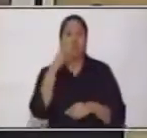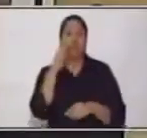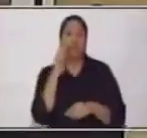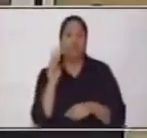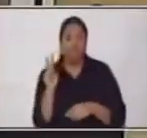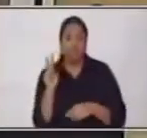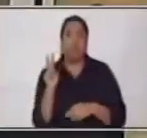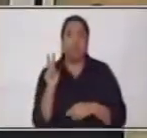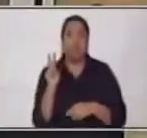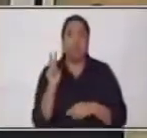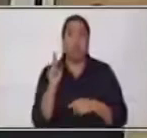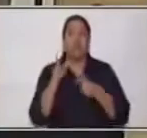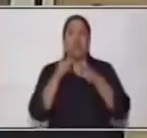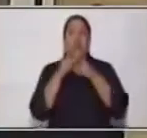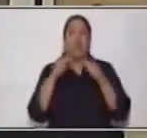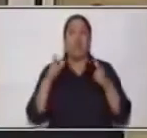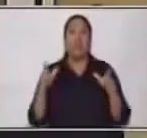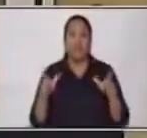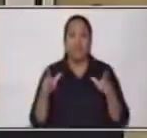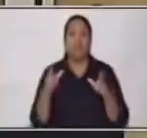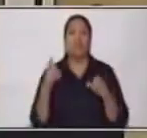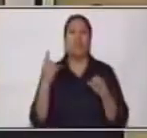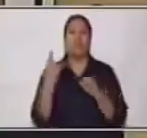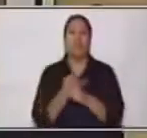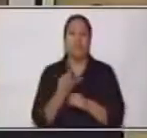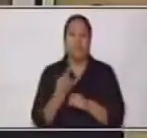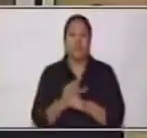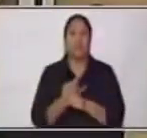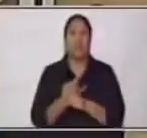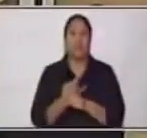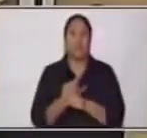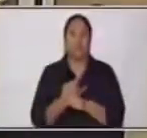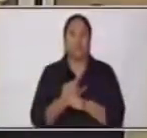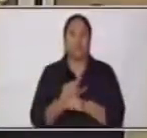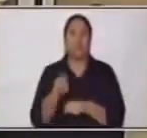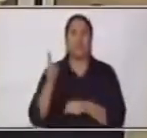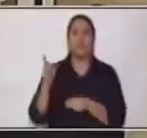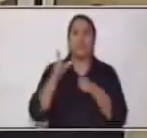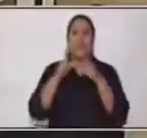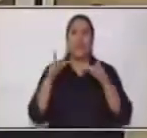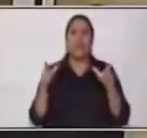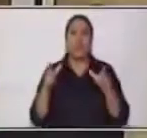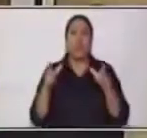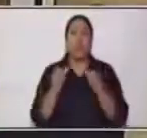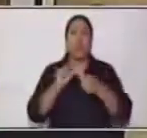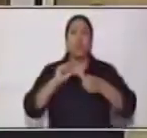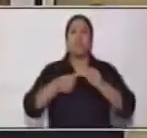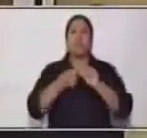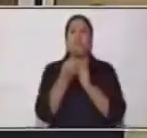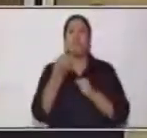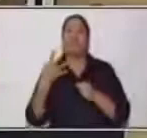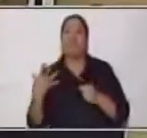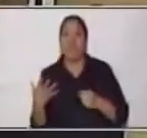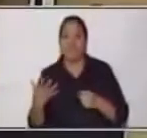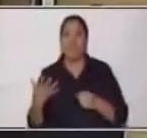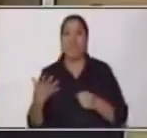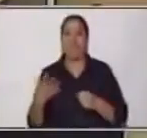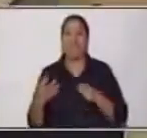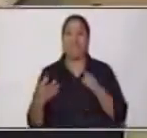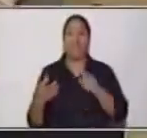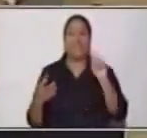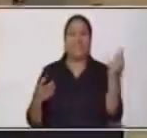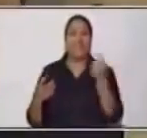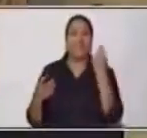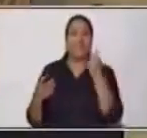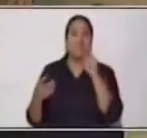lenguaje que se está utilizando, es realmente un lenguaje algebraico. Y esta va a ser la clave, profesora. Muy